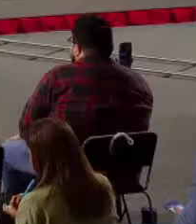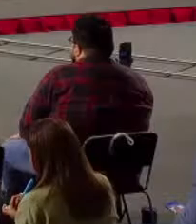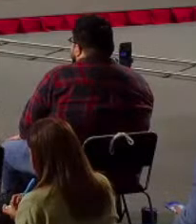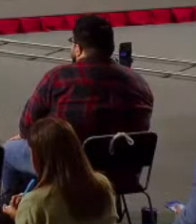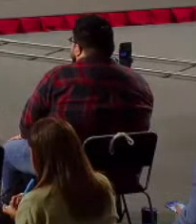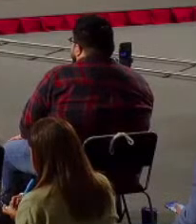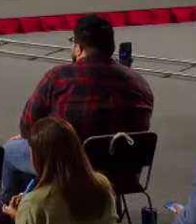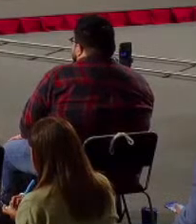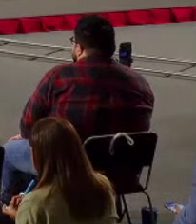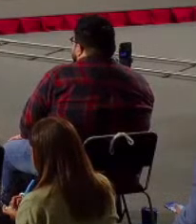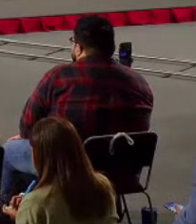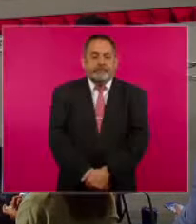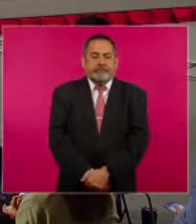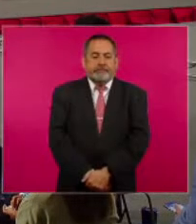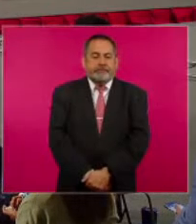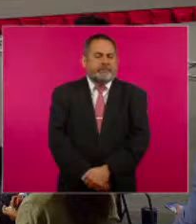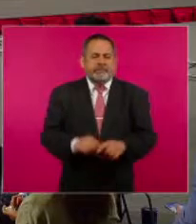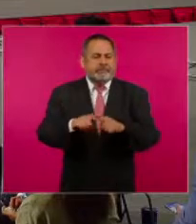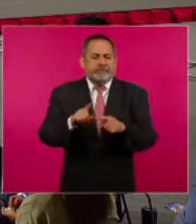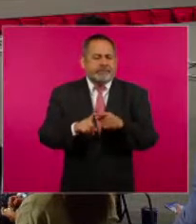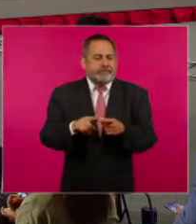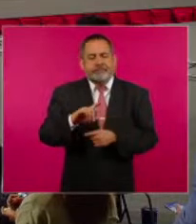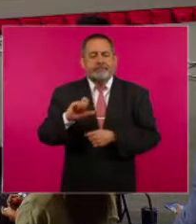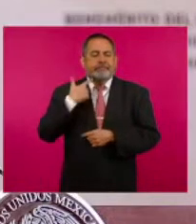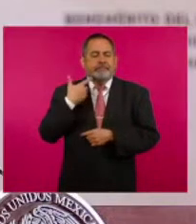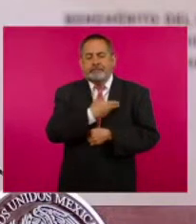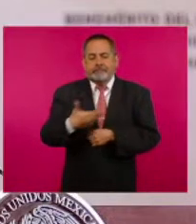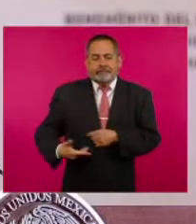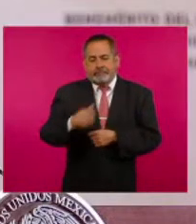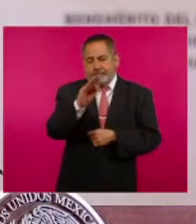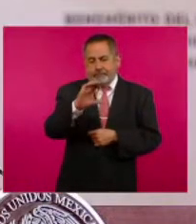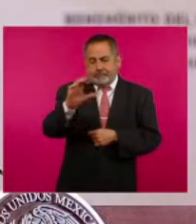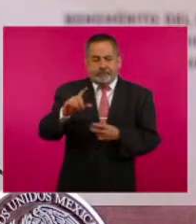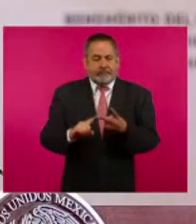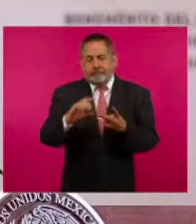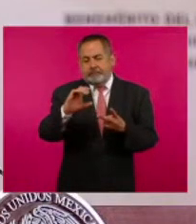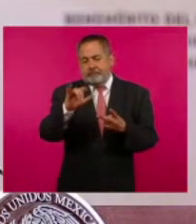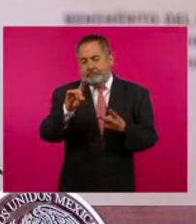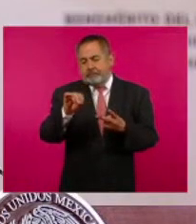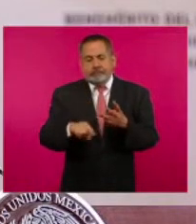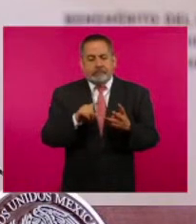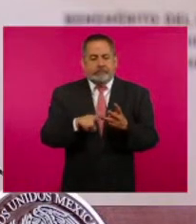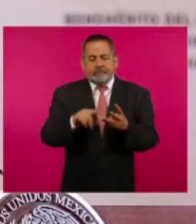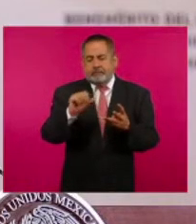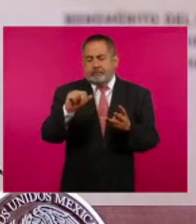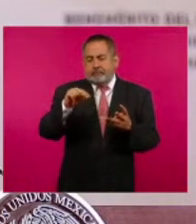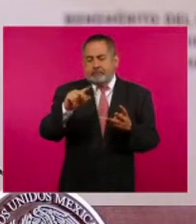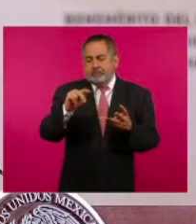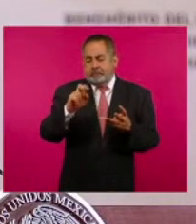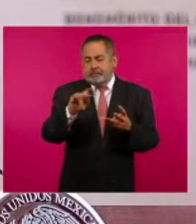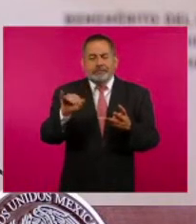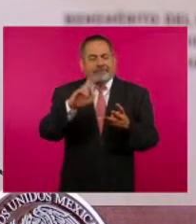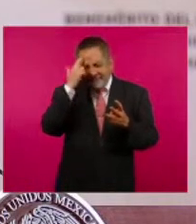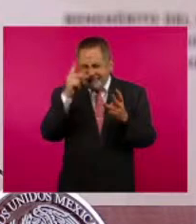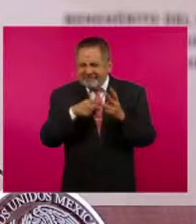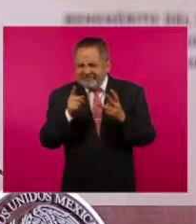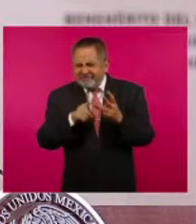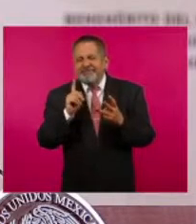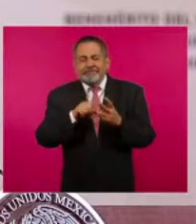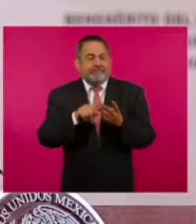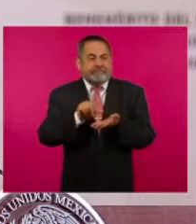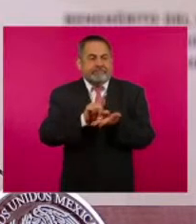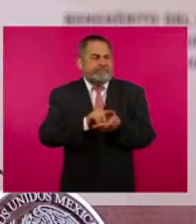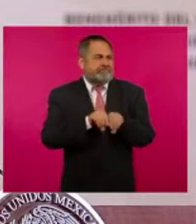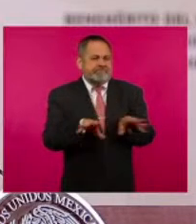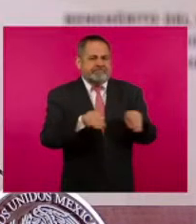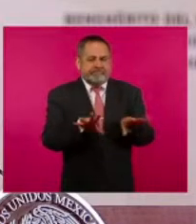les va, por supuesto, el expresidente panista Felipe Calderón, Claudia X. González y Agustina Tonetti, que ustedes recordarán que